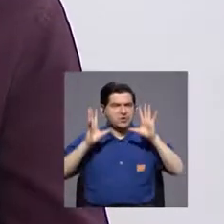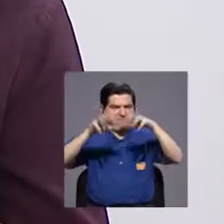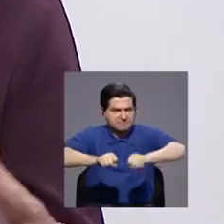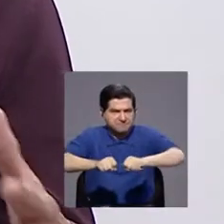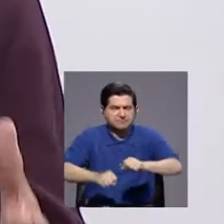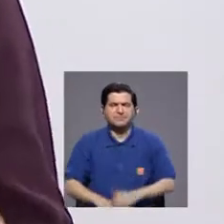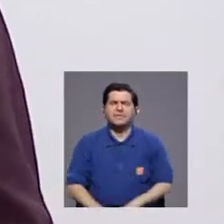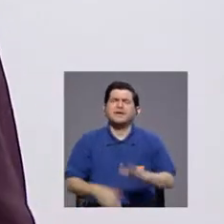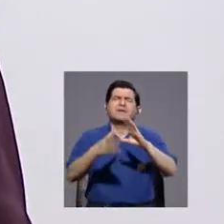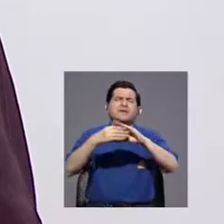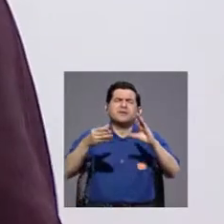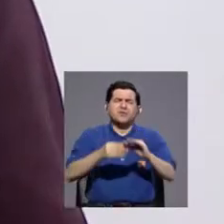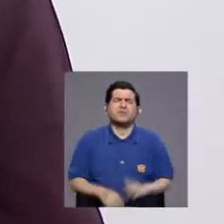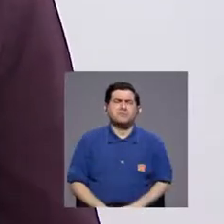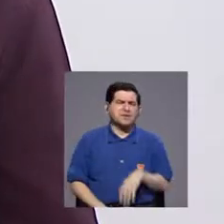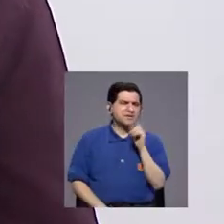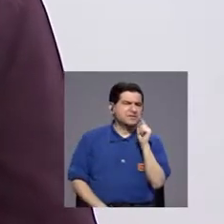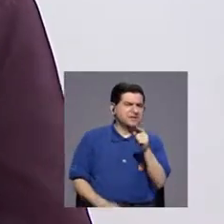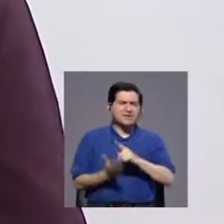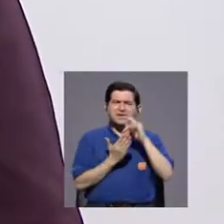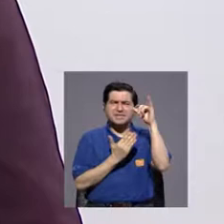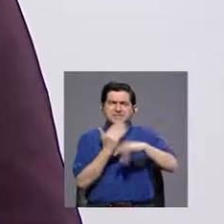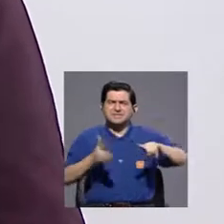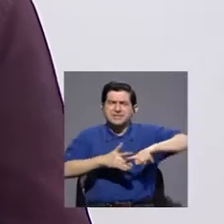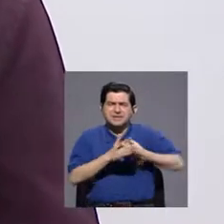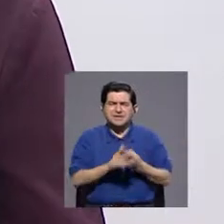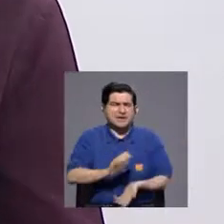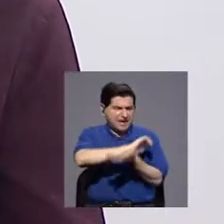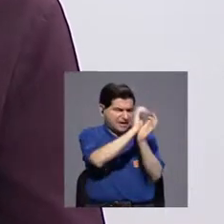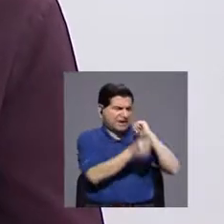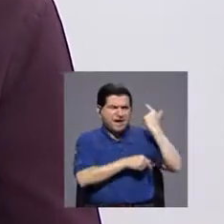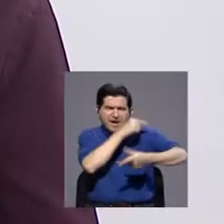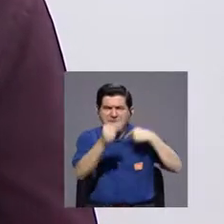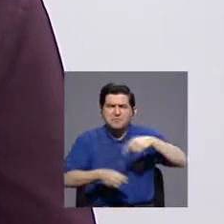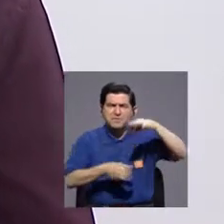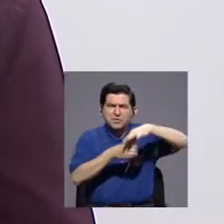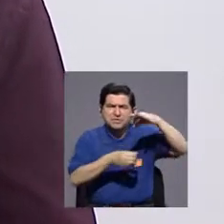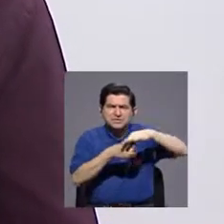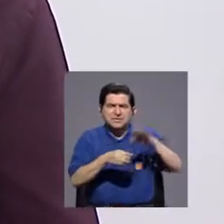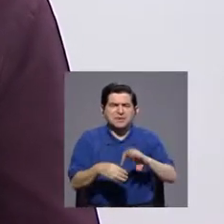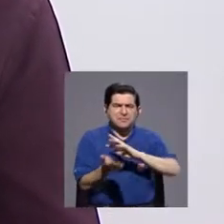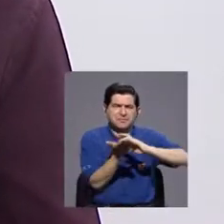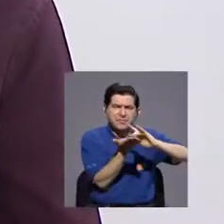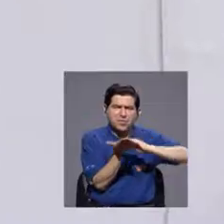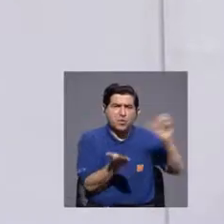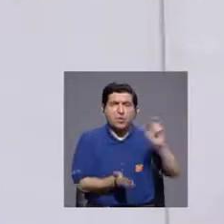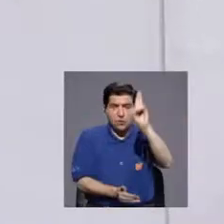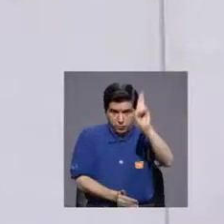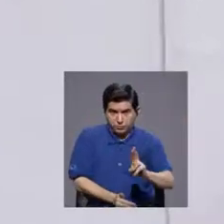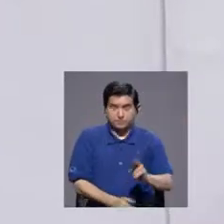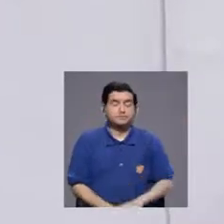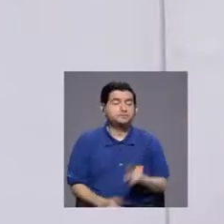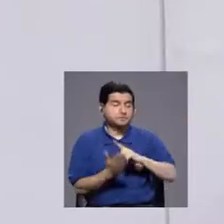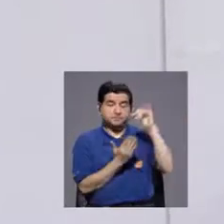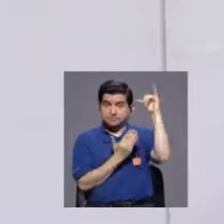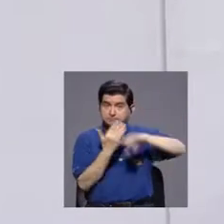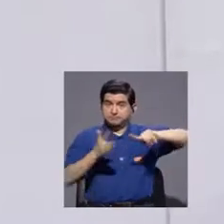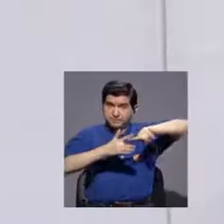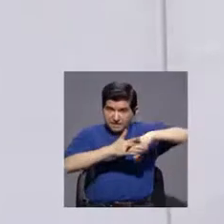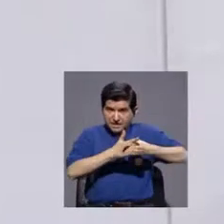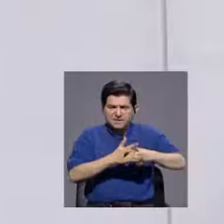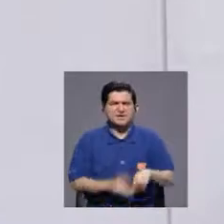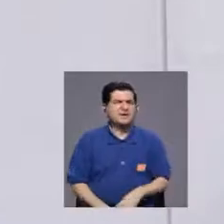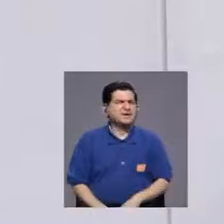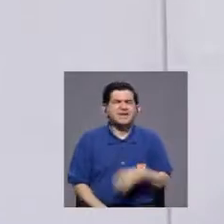rafael coméntenos cómo nace este proyecto variación genética en el cultivo del arroz en costa rica mira en este proyecto nace a